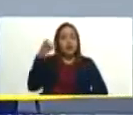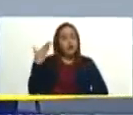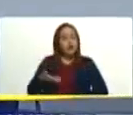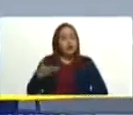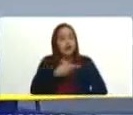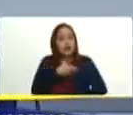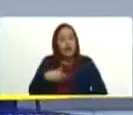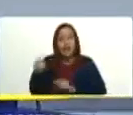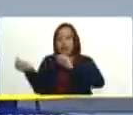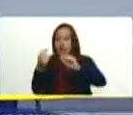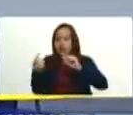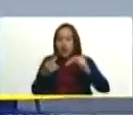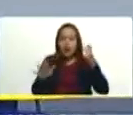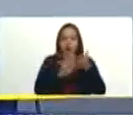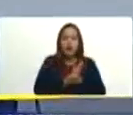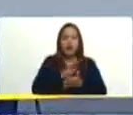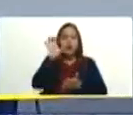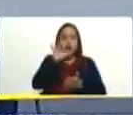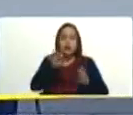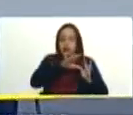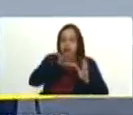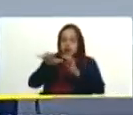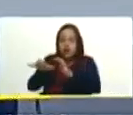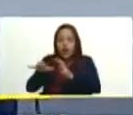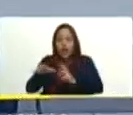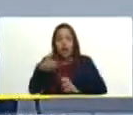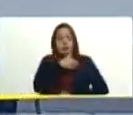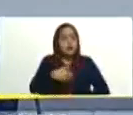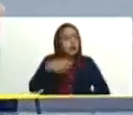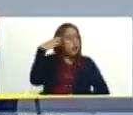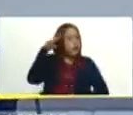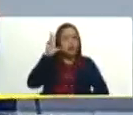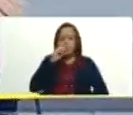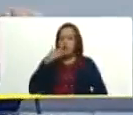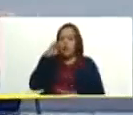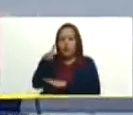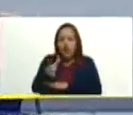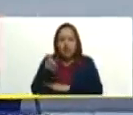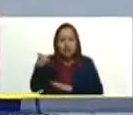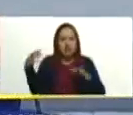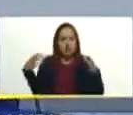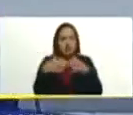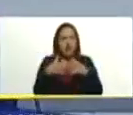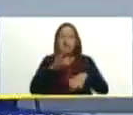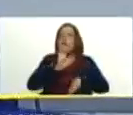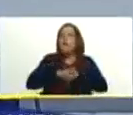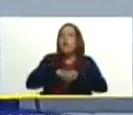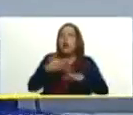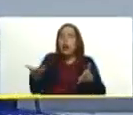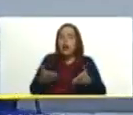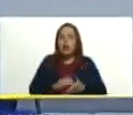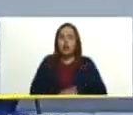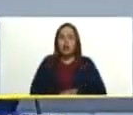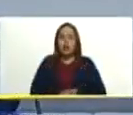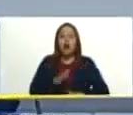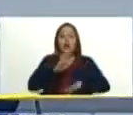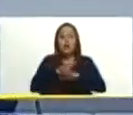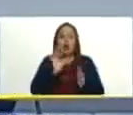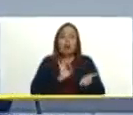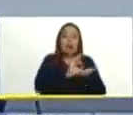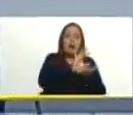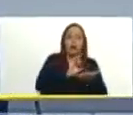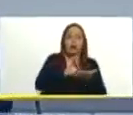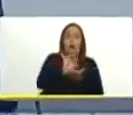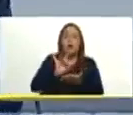quiere debatir de la migración. El presidente de México tampoco asistió a esa reunión. ¿Por qué? Por la exclusión